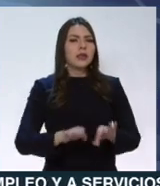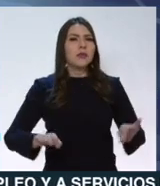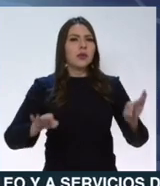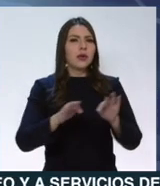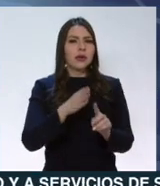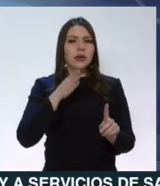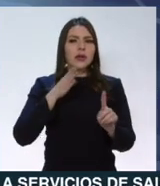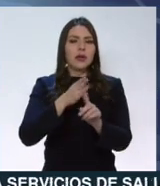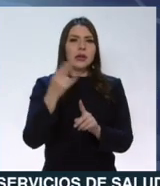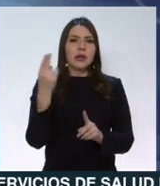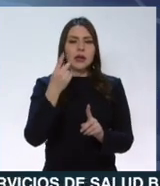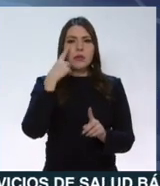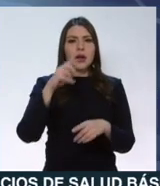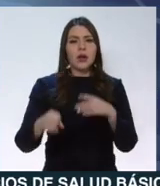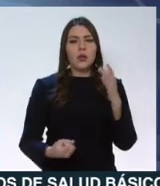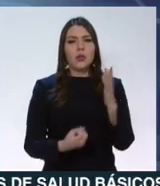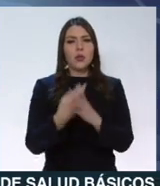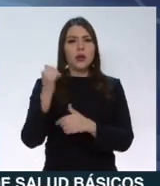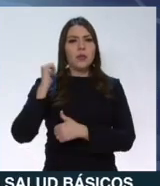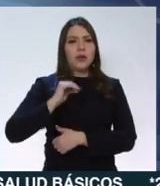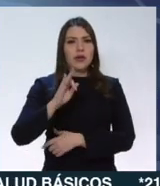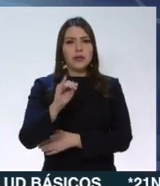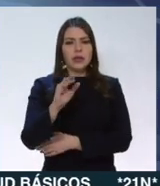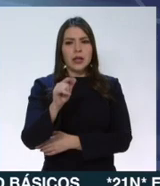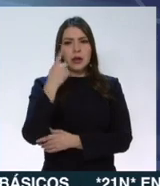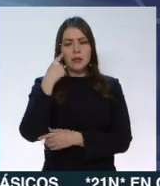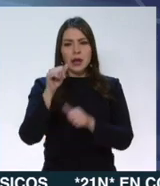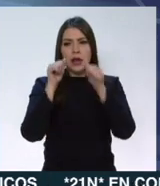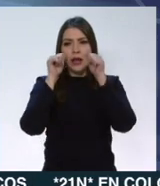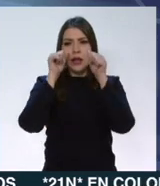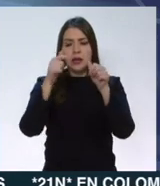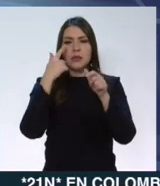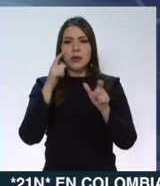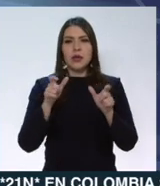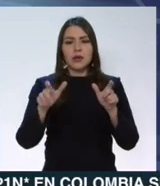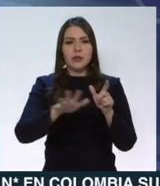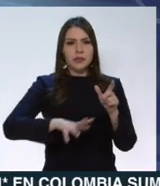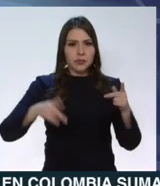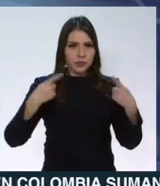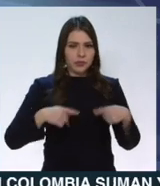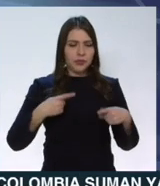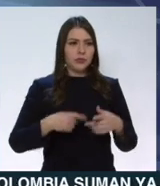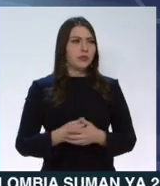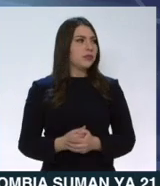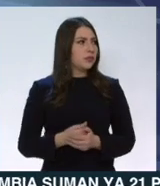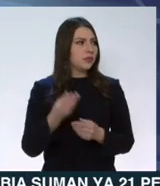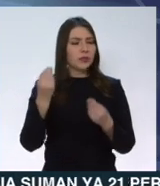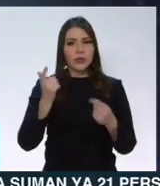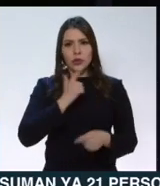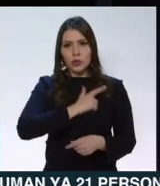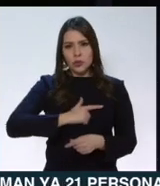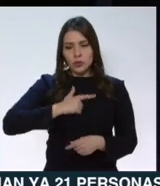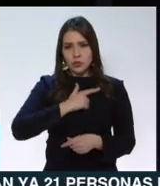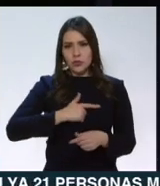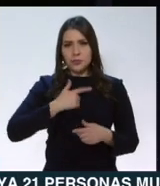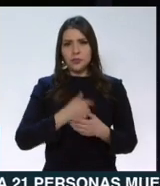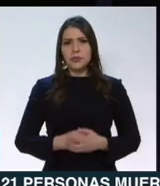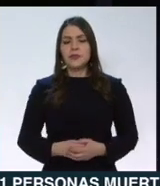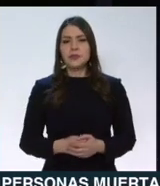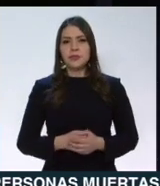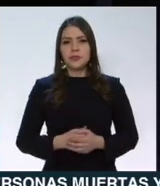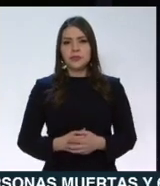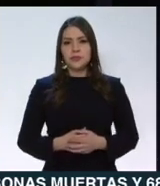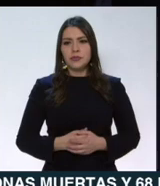habrá de darle este nuevo fiscal en atención a la Procuración de Justicia? Con todo gusto, Feli. Pues mire, los